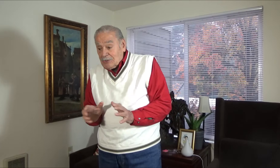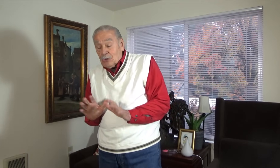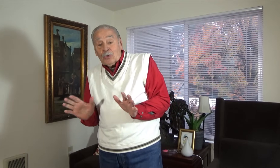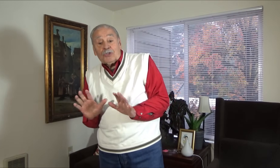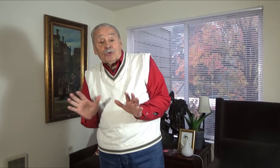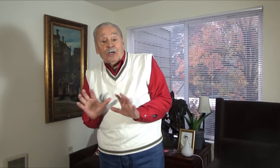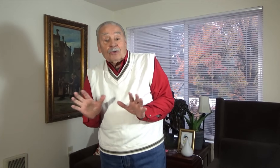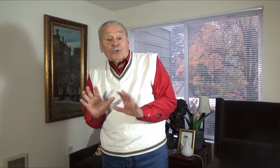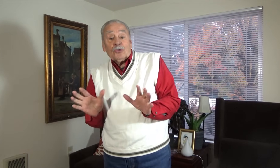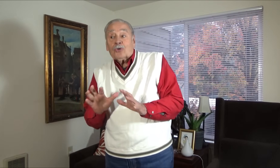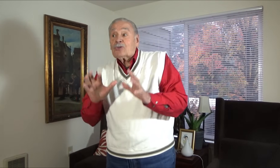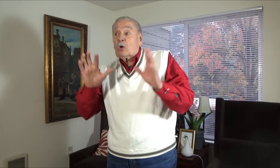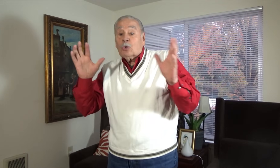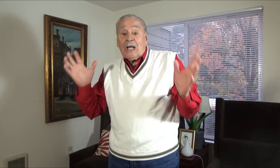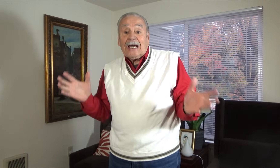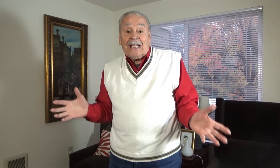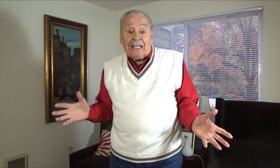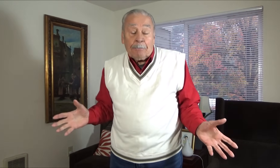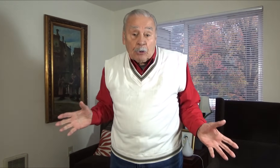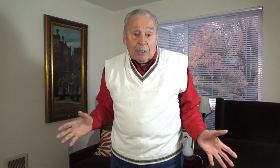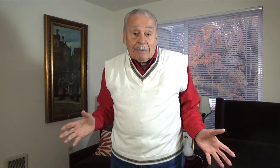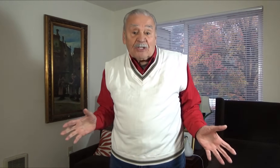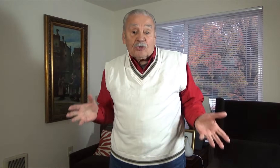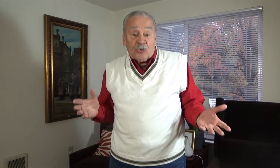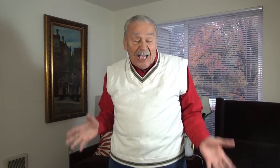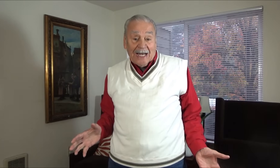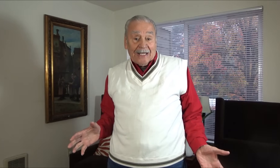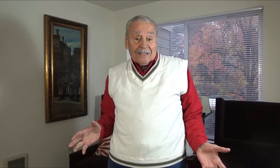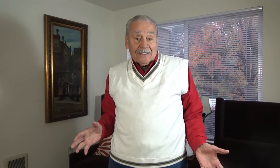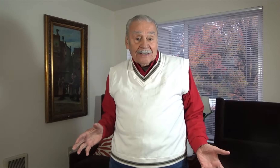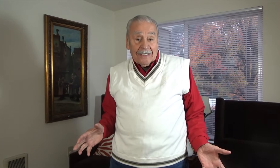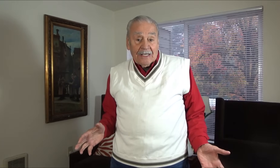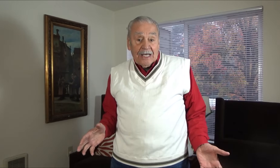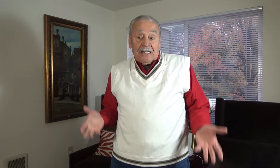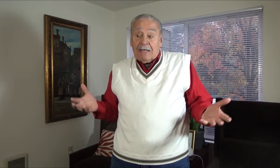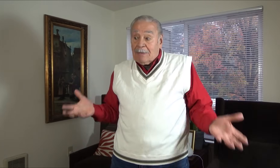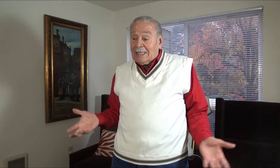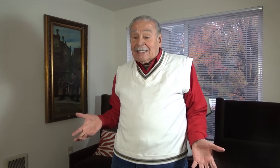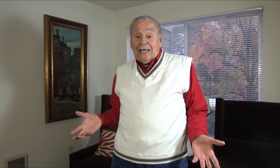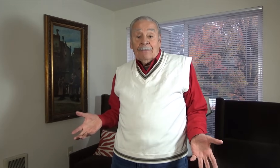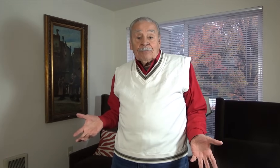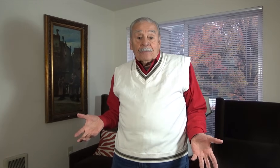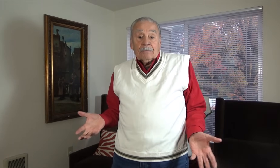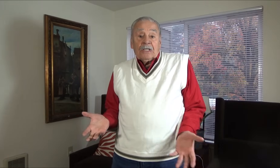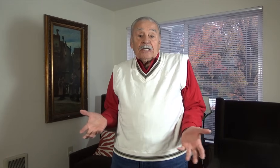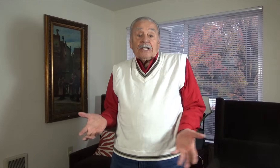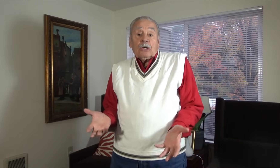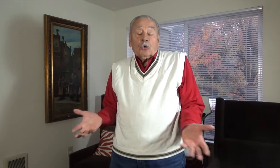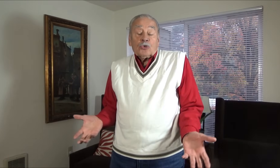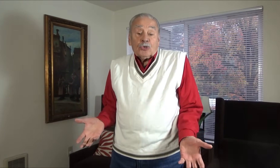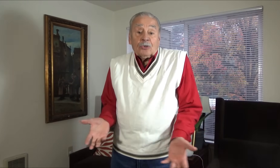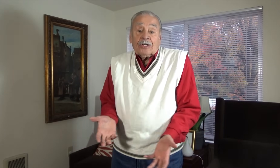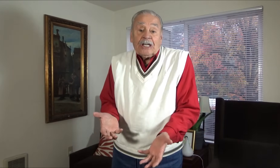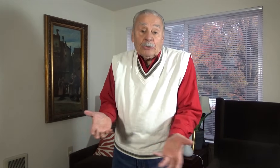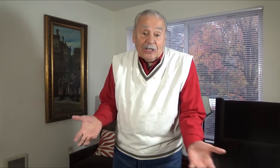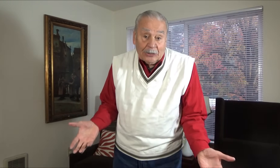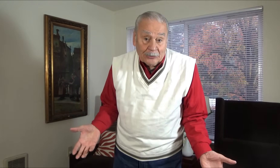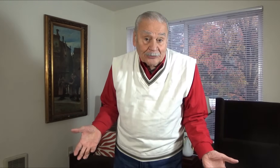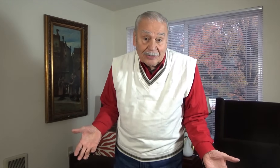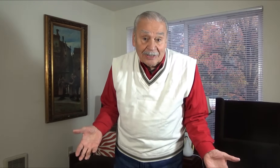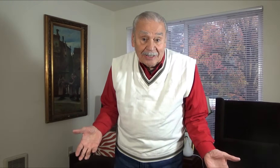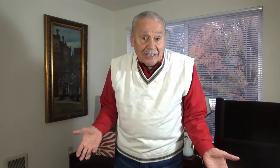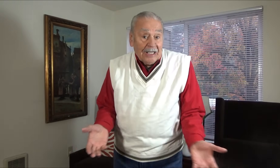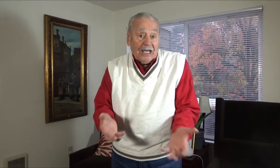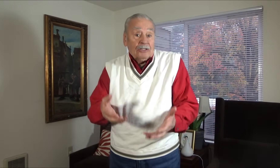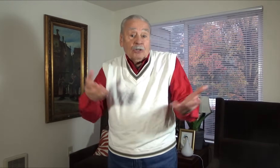Entonces, todo eso a nosotros nos augura grandes problemas sociales. en demanda de recursos